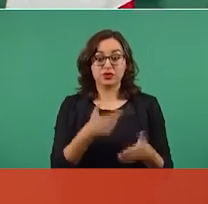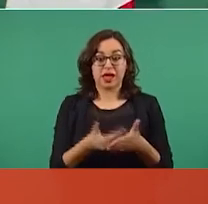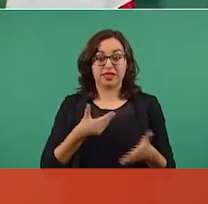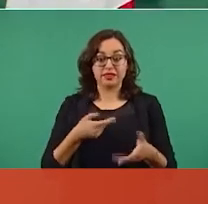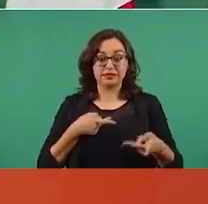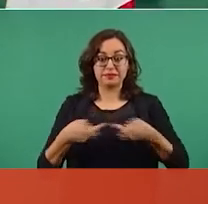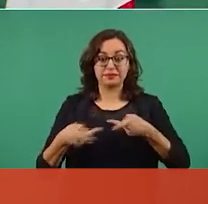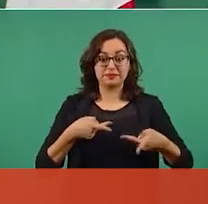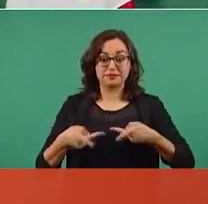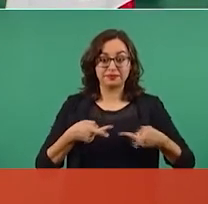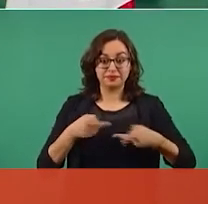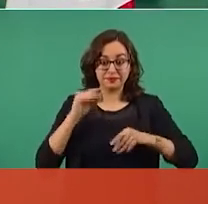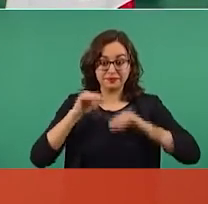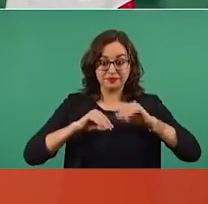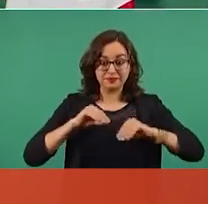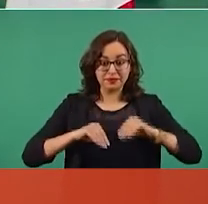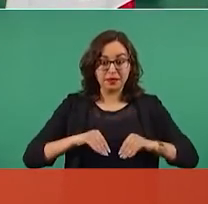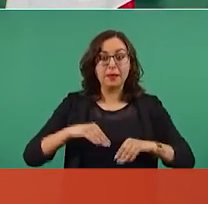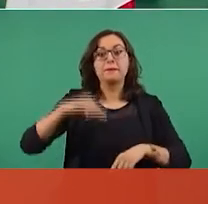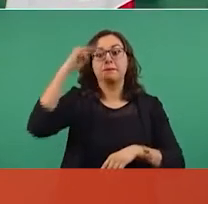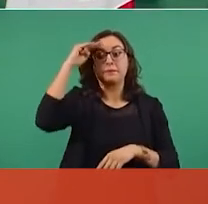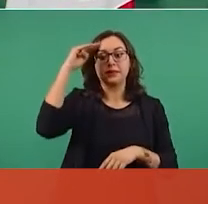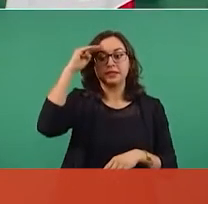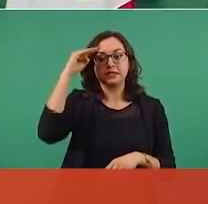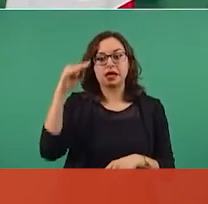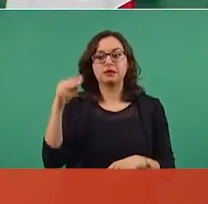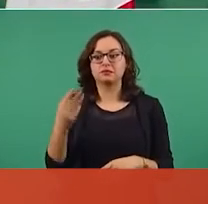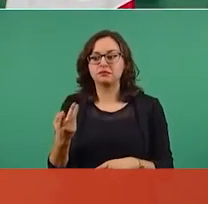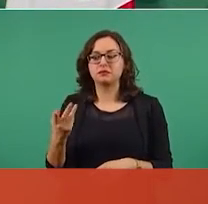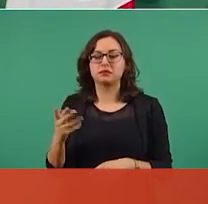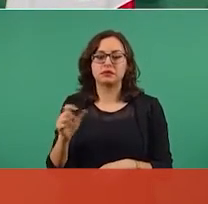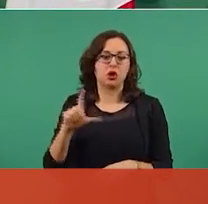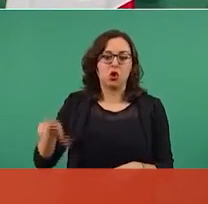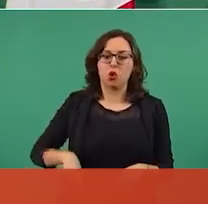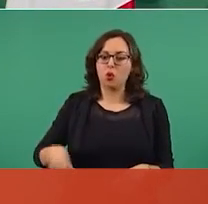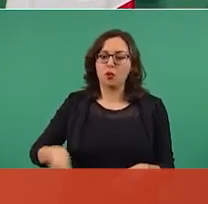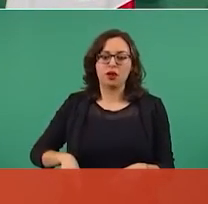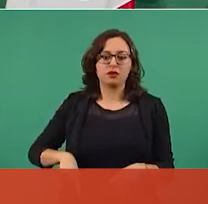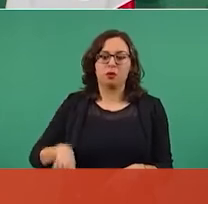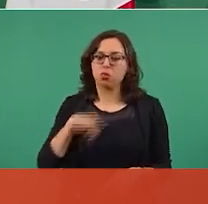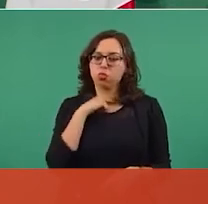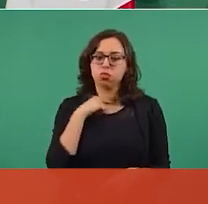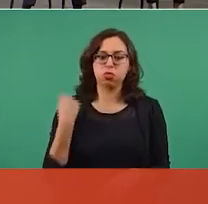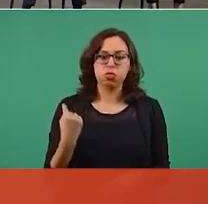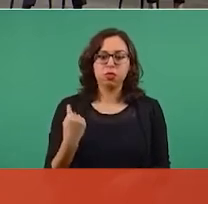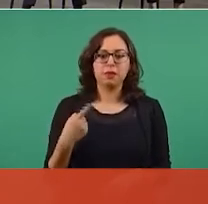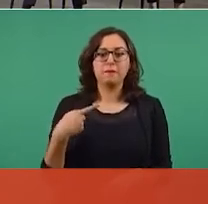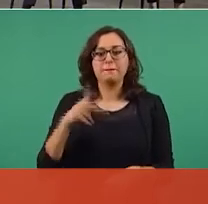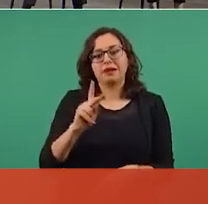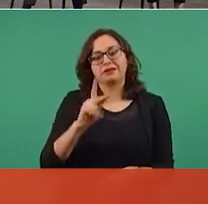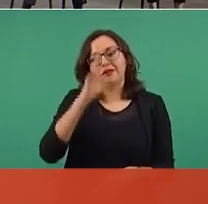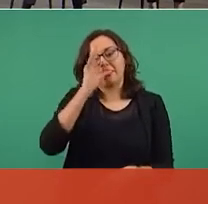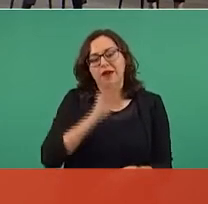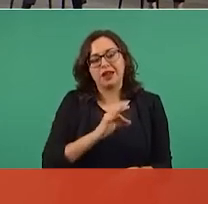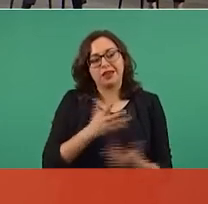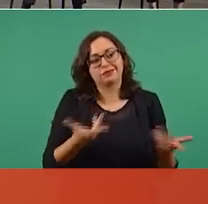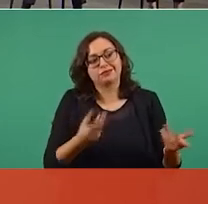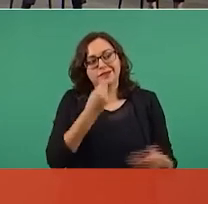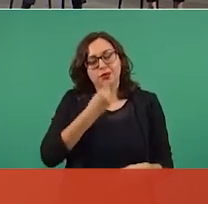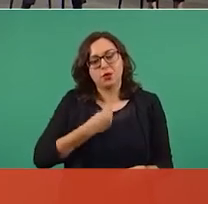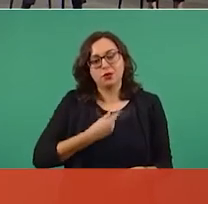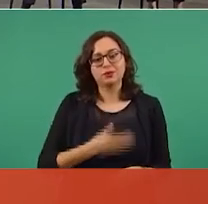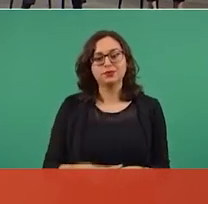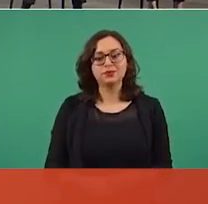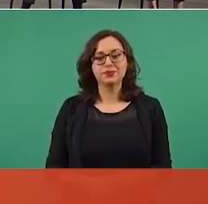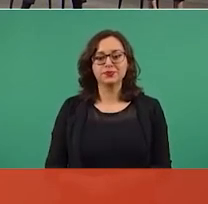armada, pensando que nos iba a llevar el tren. Nada más que se quedaron con las ganas.